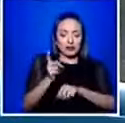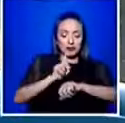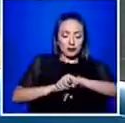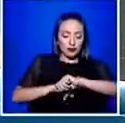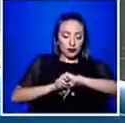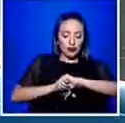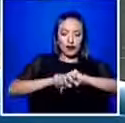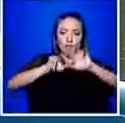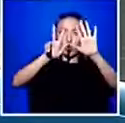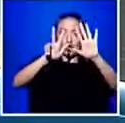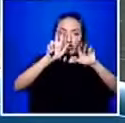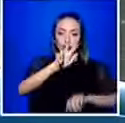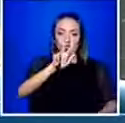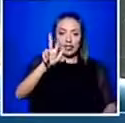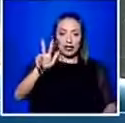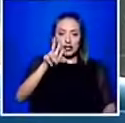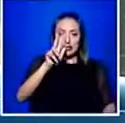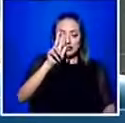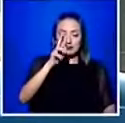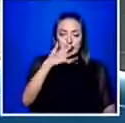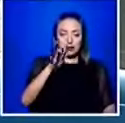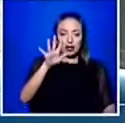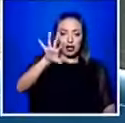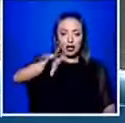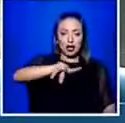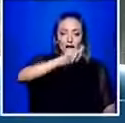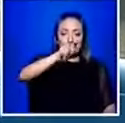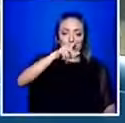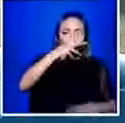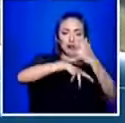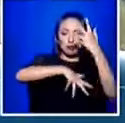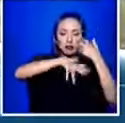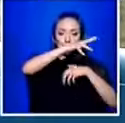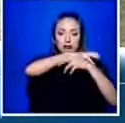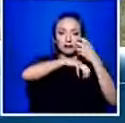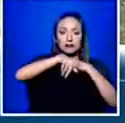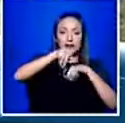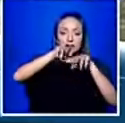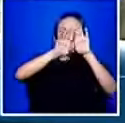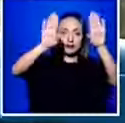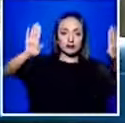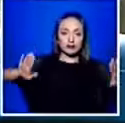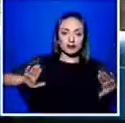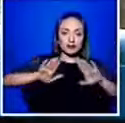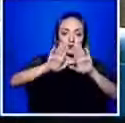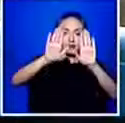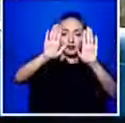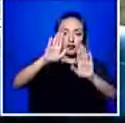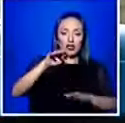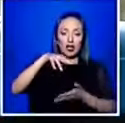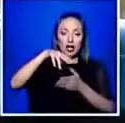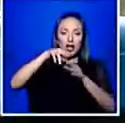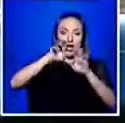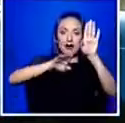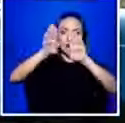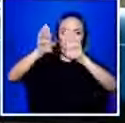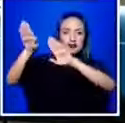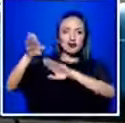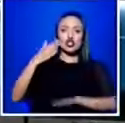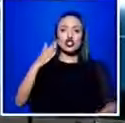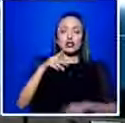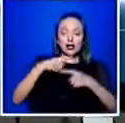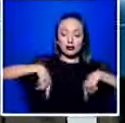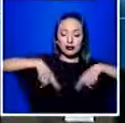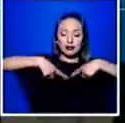exactamente 8:33, se lleva la historia de las imágenes ubicadas en esta estructura metálica en el sector del